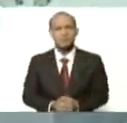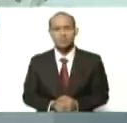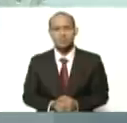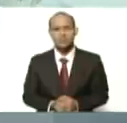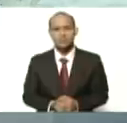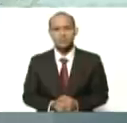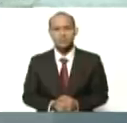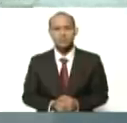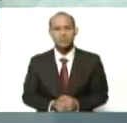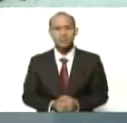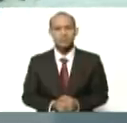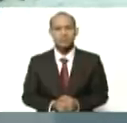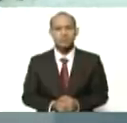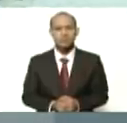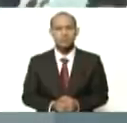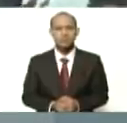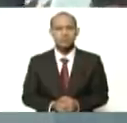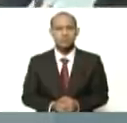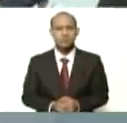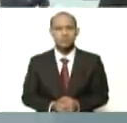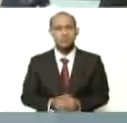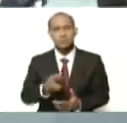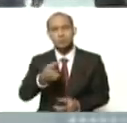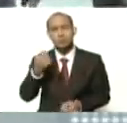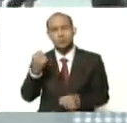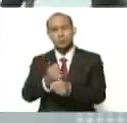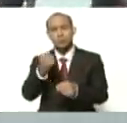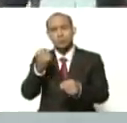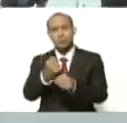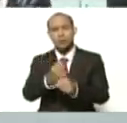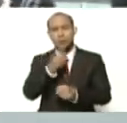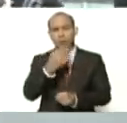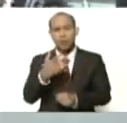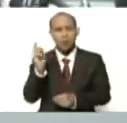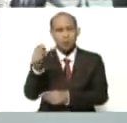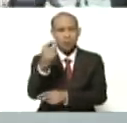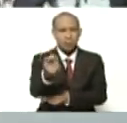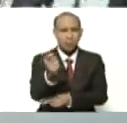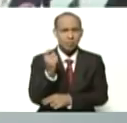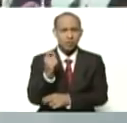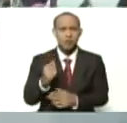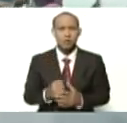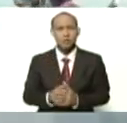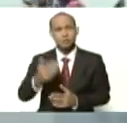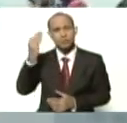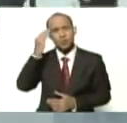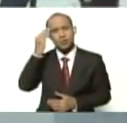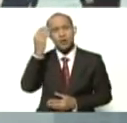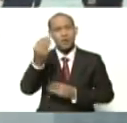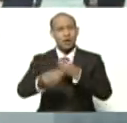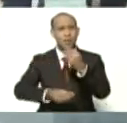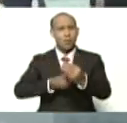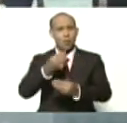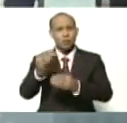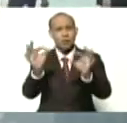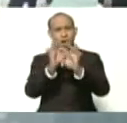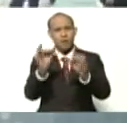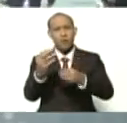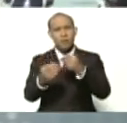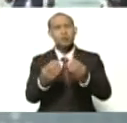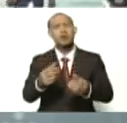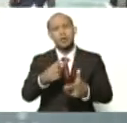atlántica es una vocación pesquera sabemos lo que hay que hacer como hay que hacerlo bueno